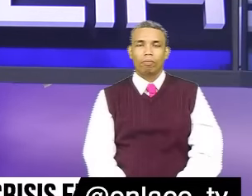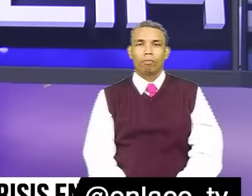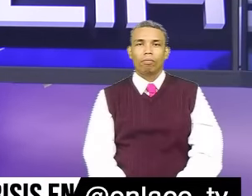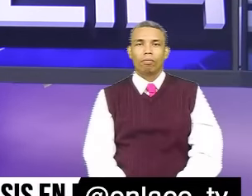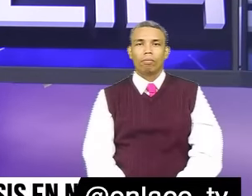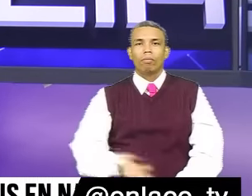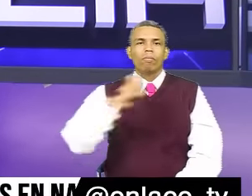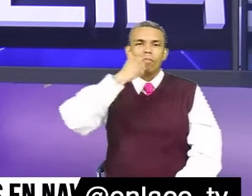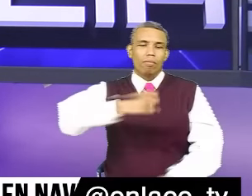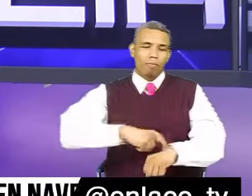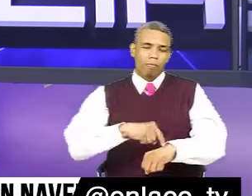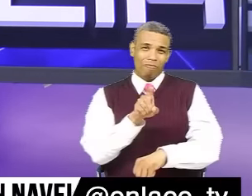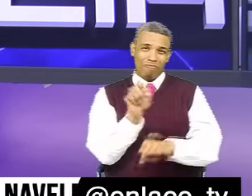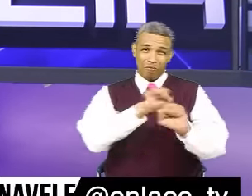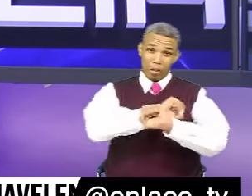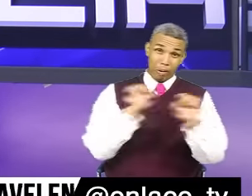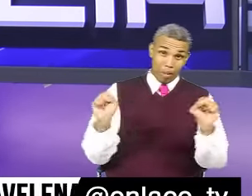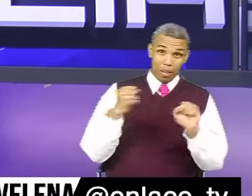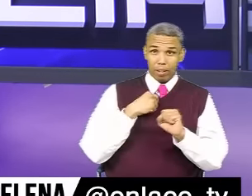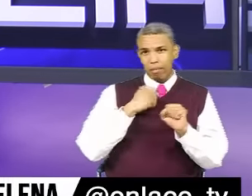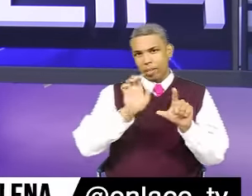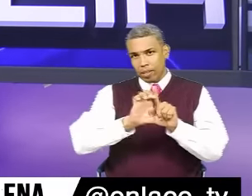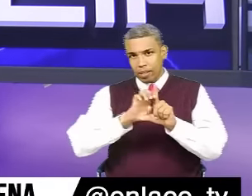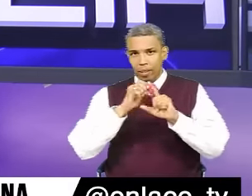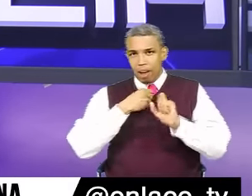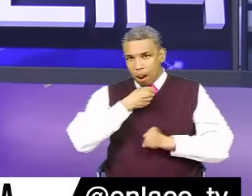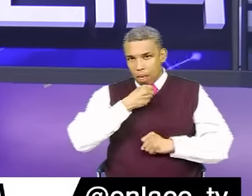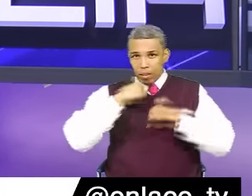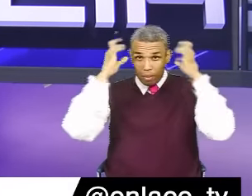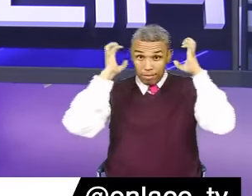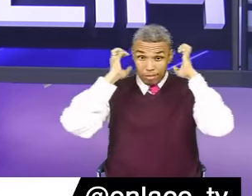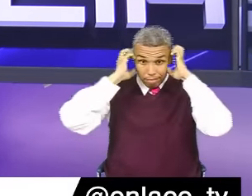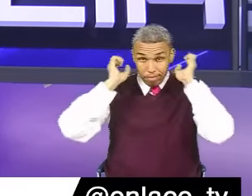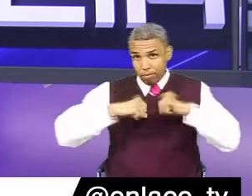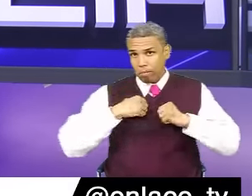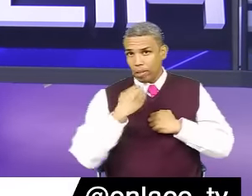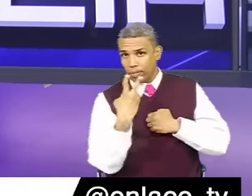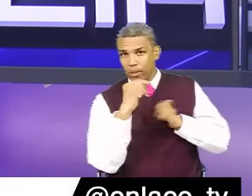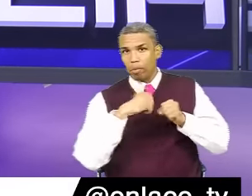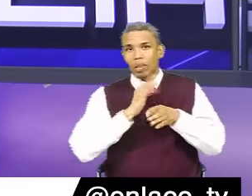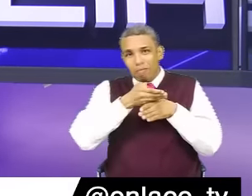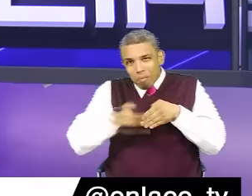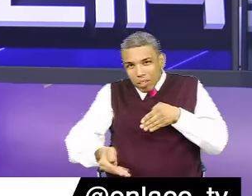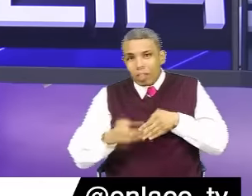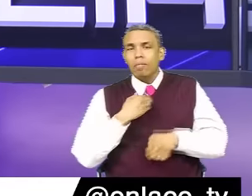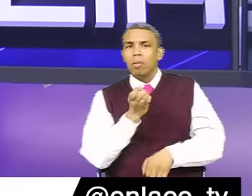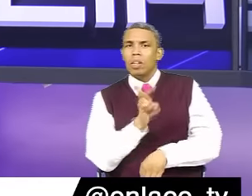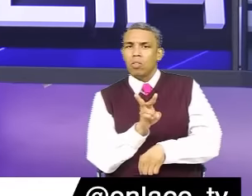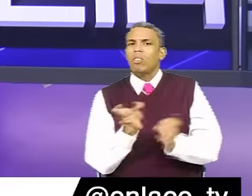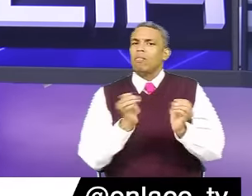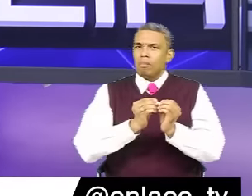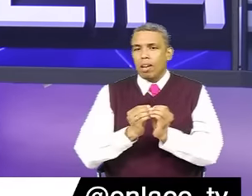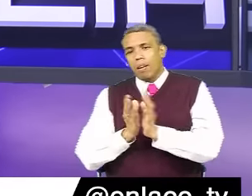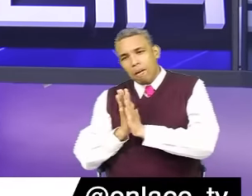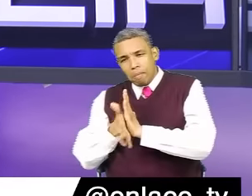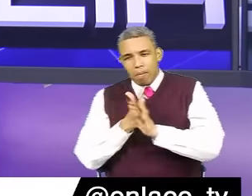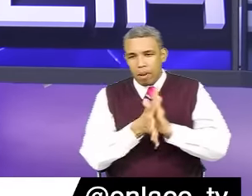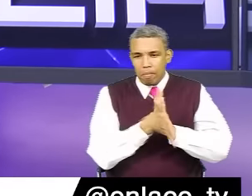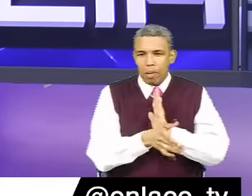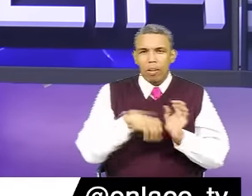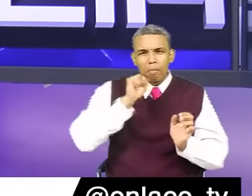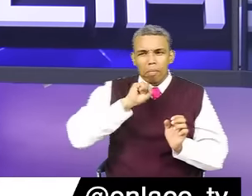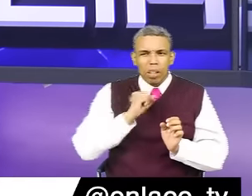Mañana muy temprano, desde las 6:00 de la mañana, en Enlace Radio los esperamos y a las 12:00 del mediodía les contaremos más de lo que pasa